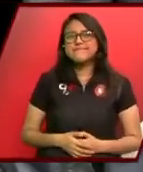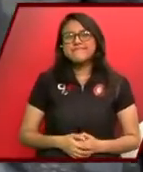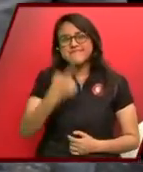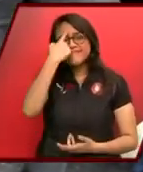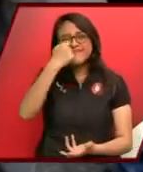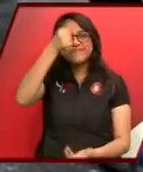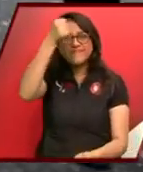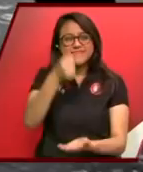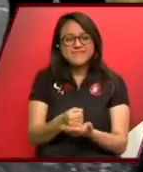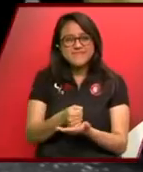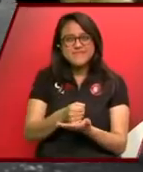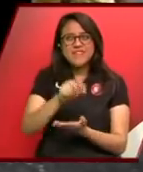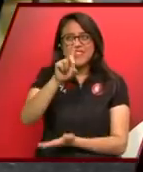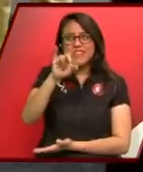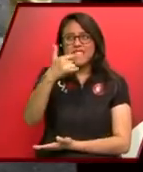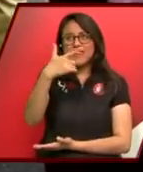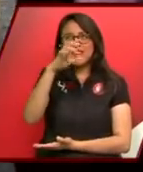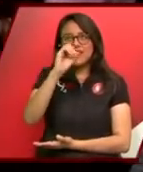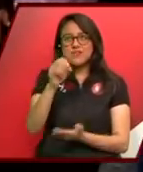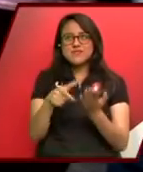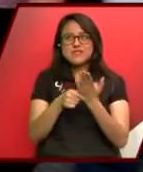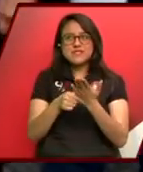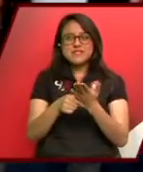Para A Quien Corresponda, Diego Mendoza.